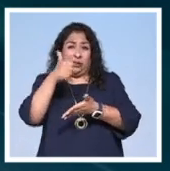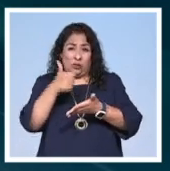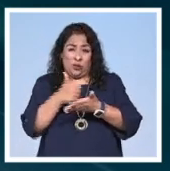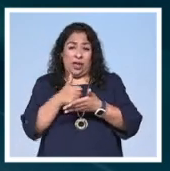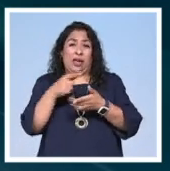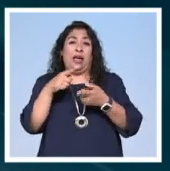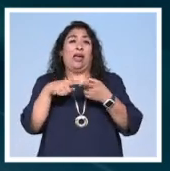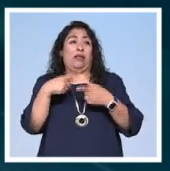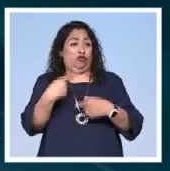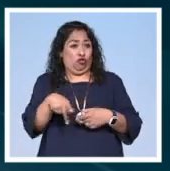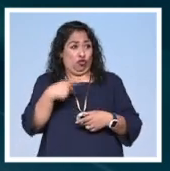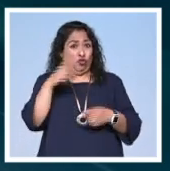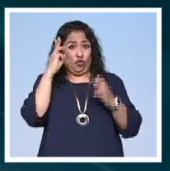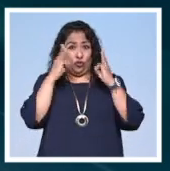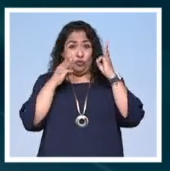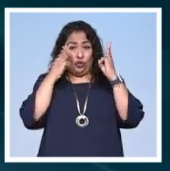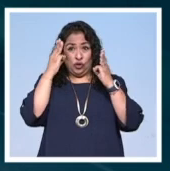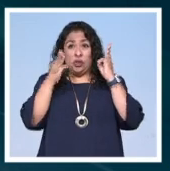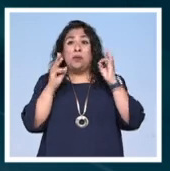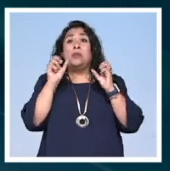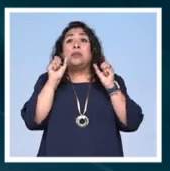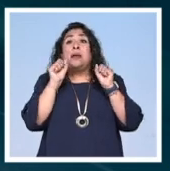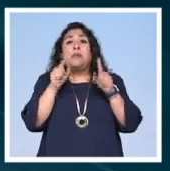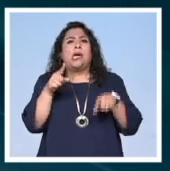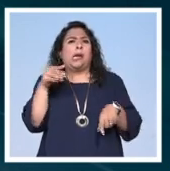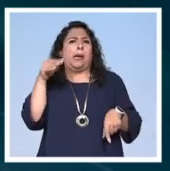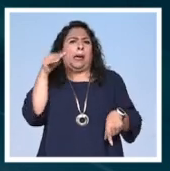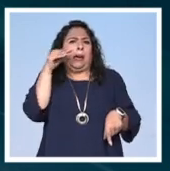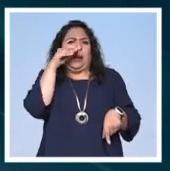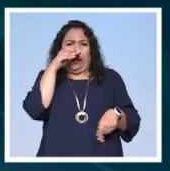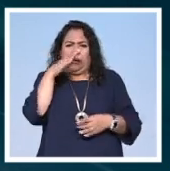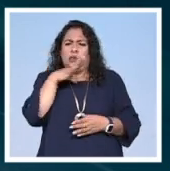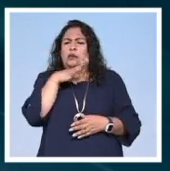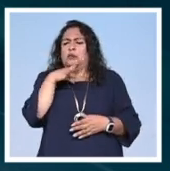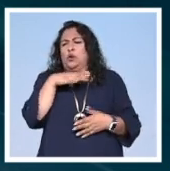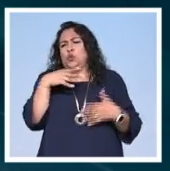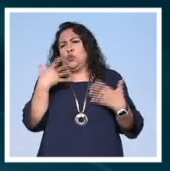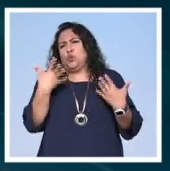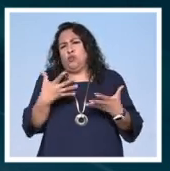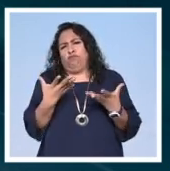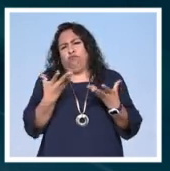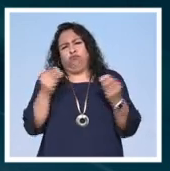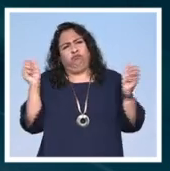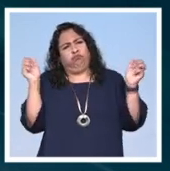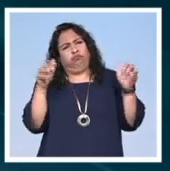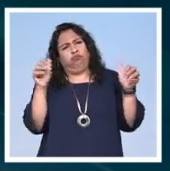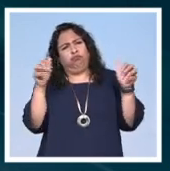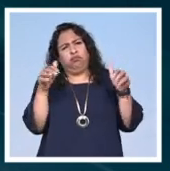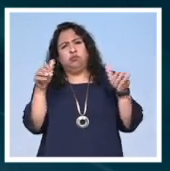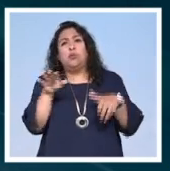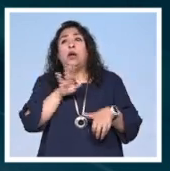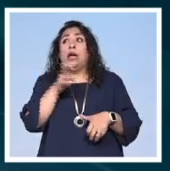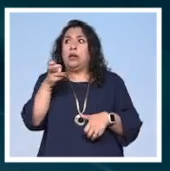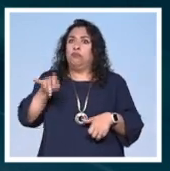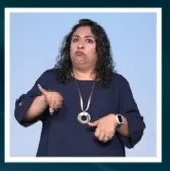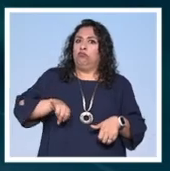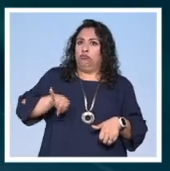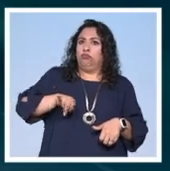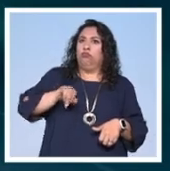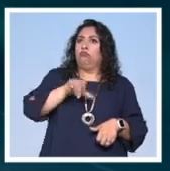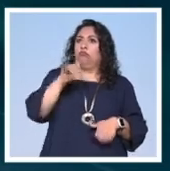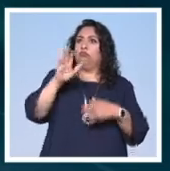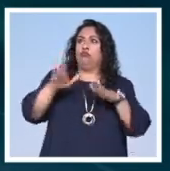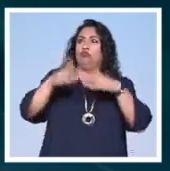no de nuestros museos y de la oferta gratuita que hacemos masiva Pues es lo que ha llamado mucho la atención a